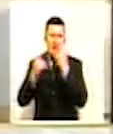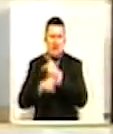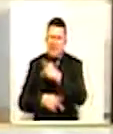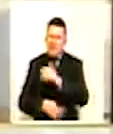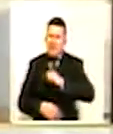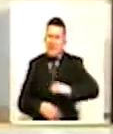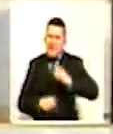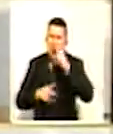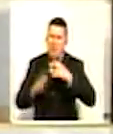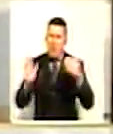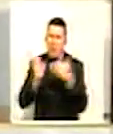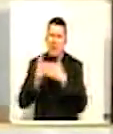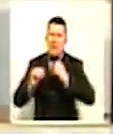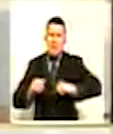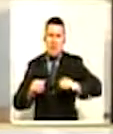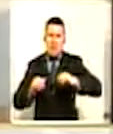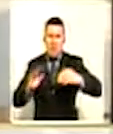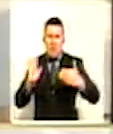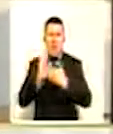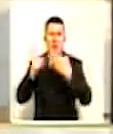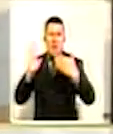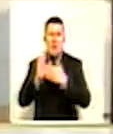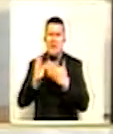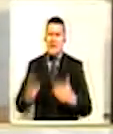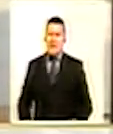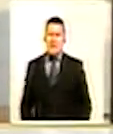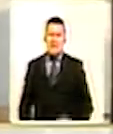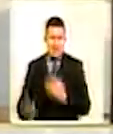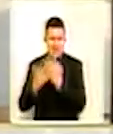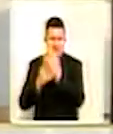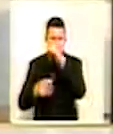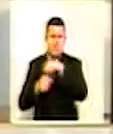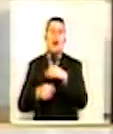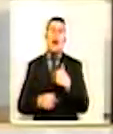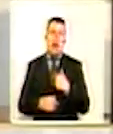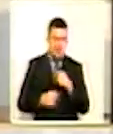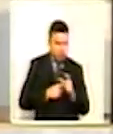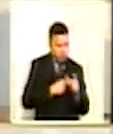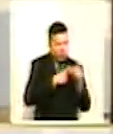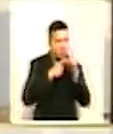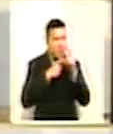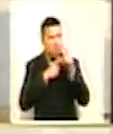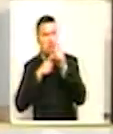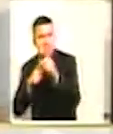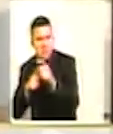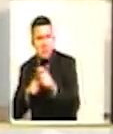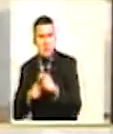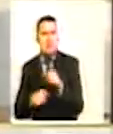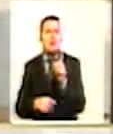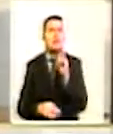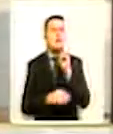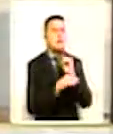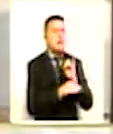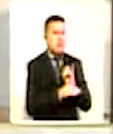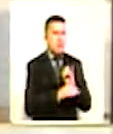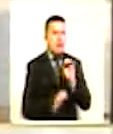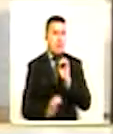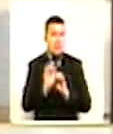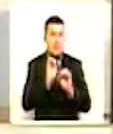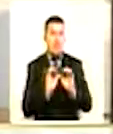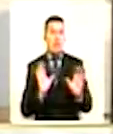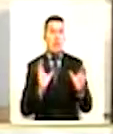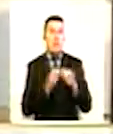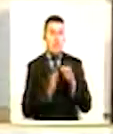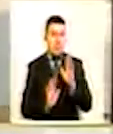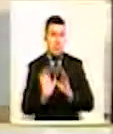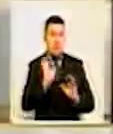violaciones diarias de los derechos humanos que se dan en el sistema penitenciario. Y por supuesto, articulación de instituciones como la Defensoría